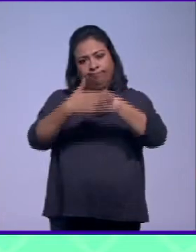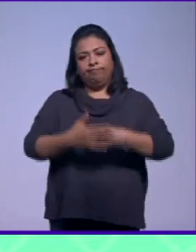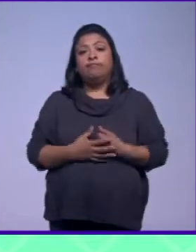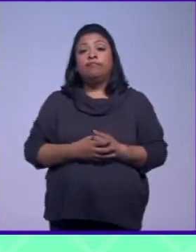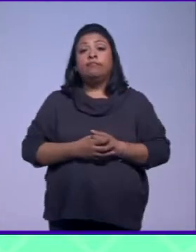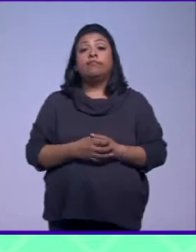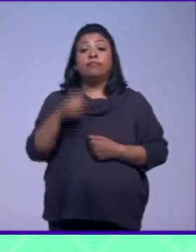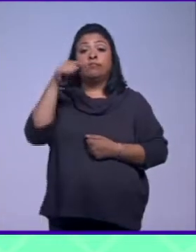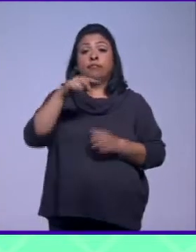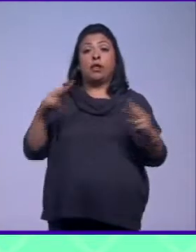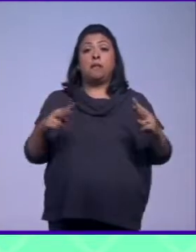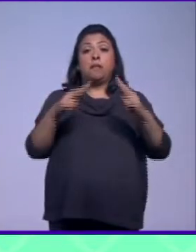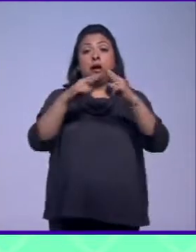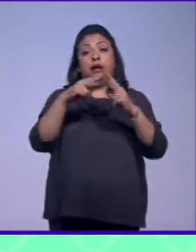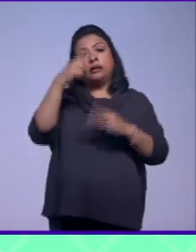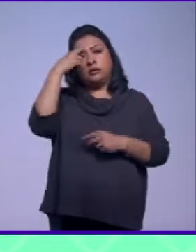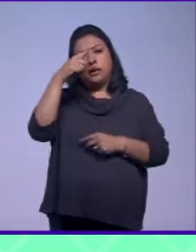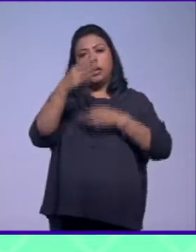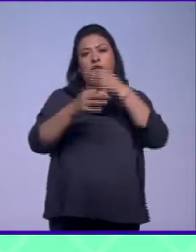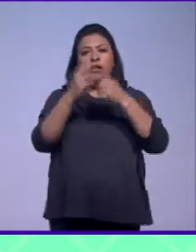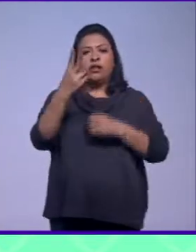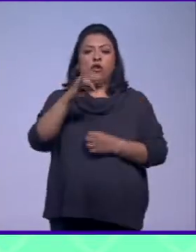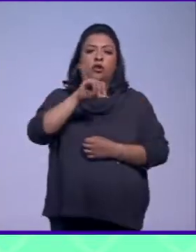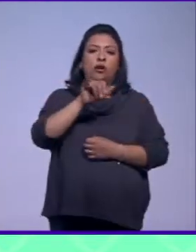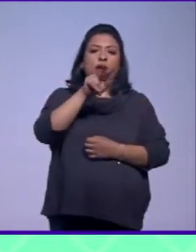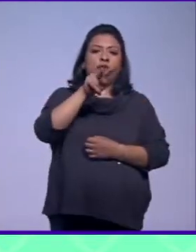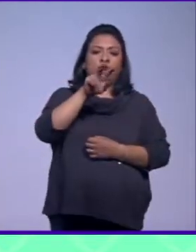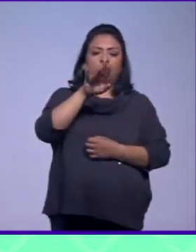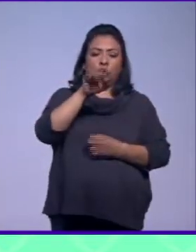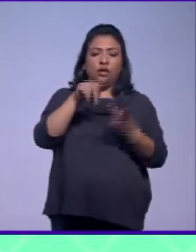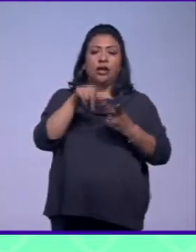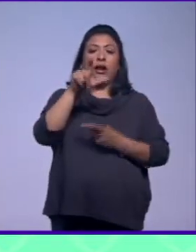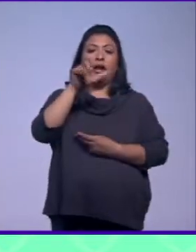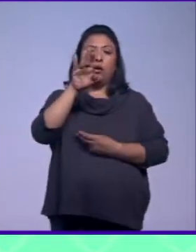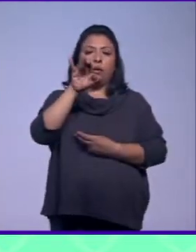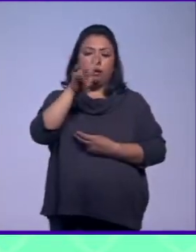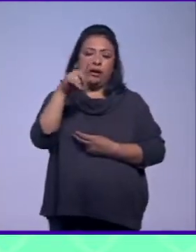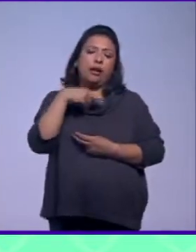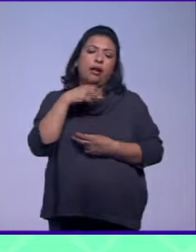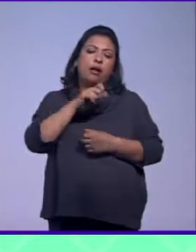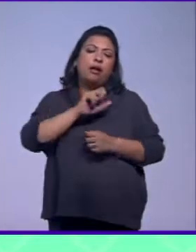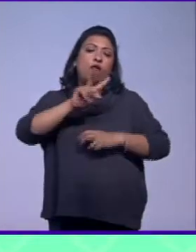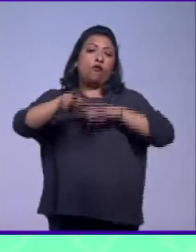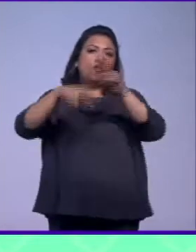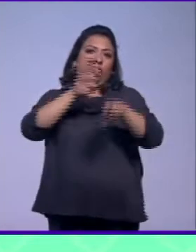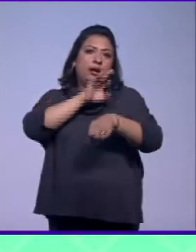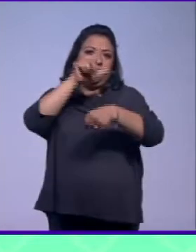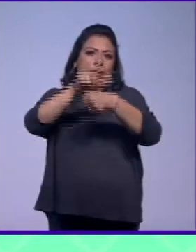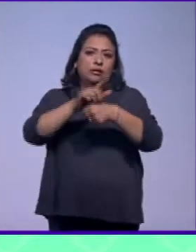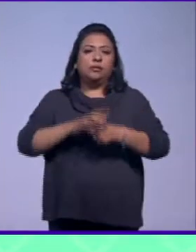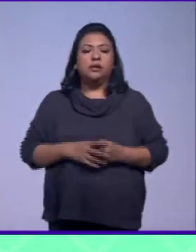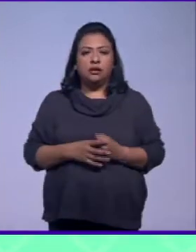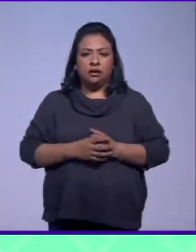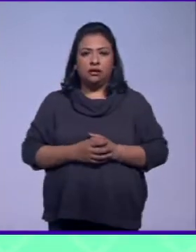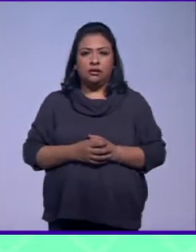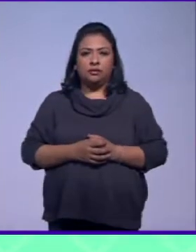desde parís para noticias 22 javier contreras camarógrafo laura barrera enviada especial